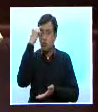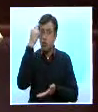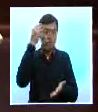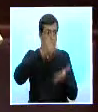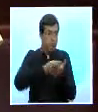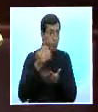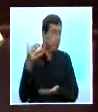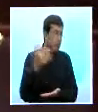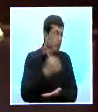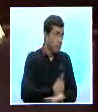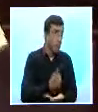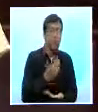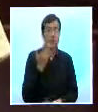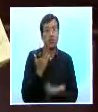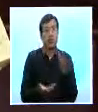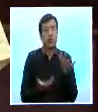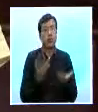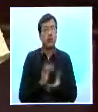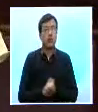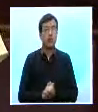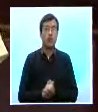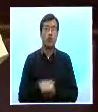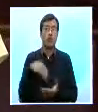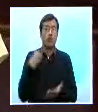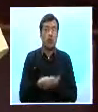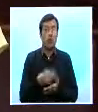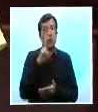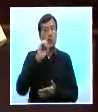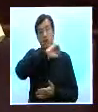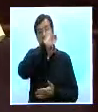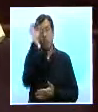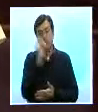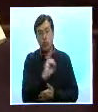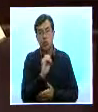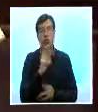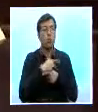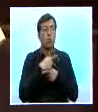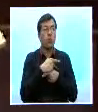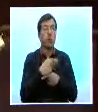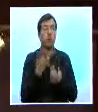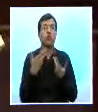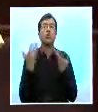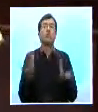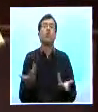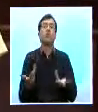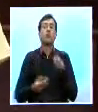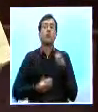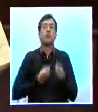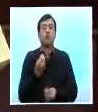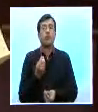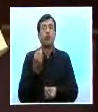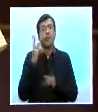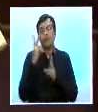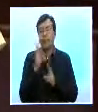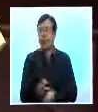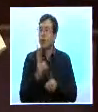tiene capacidad ahorita dice vamos a comprar 20 por ciento de la producción que donde caemos a los mismos de siempre